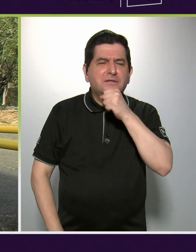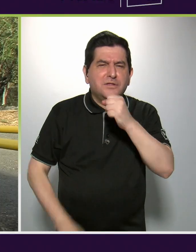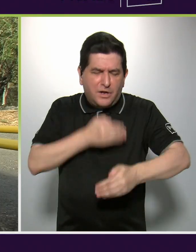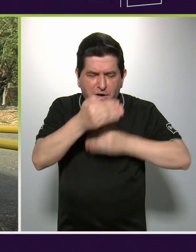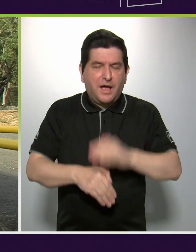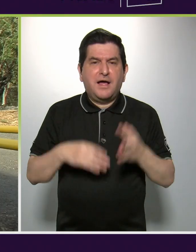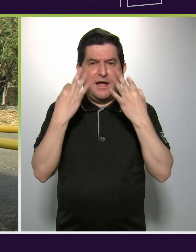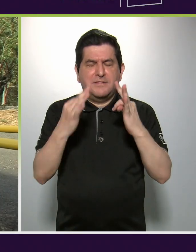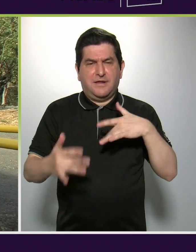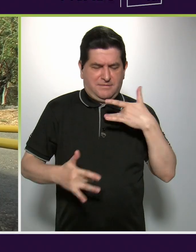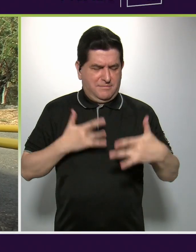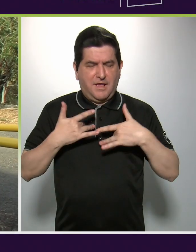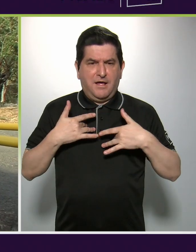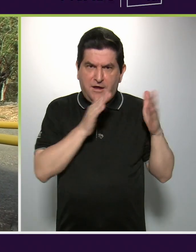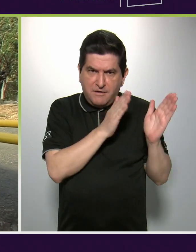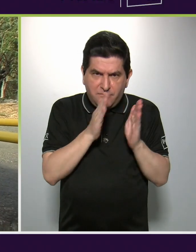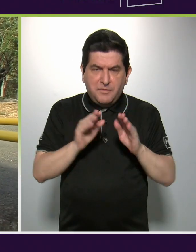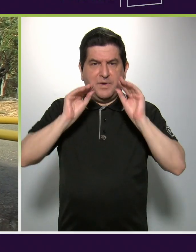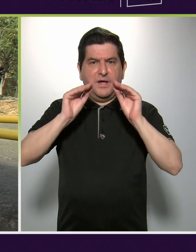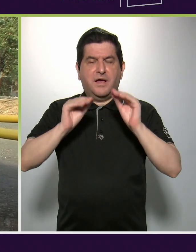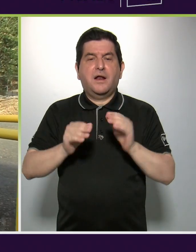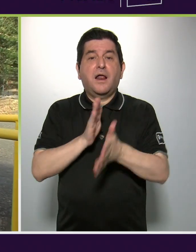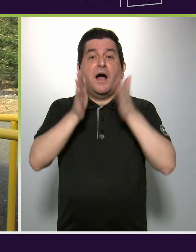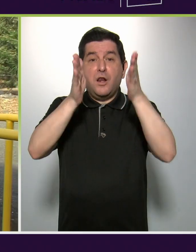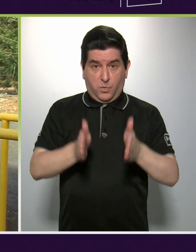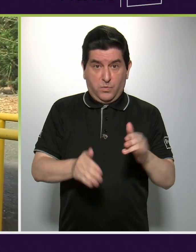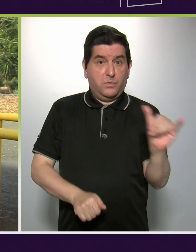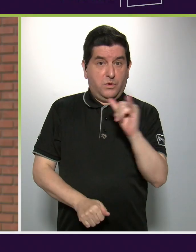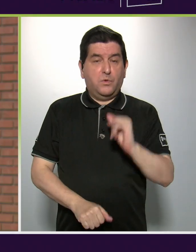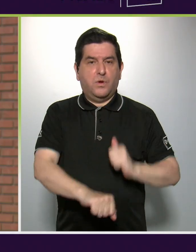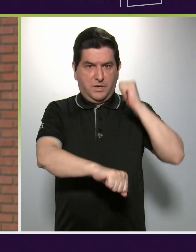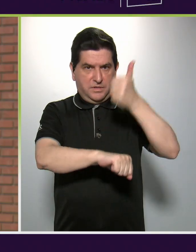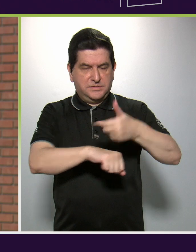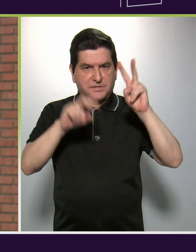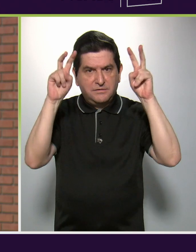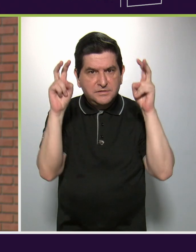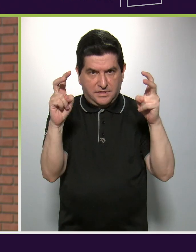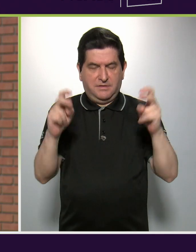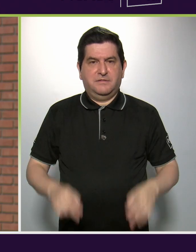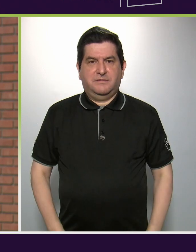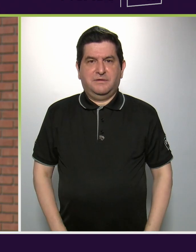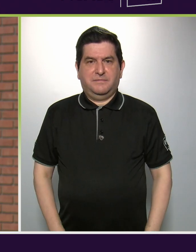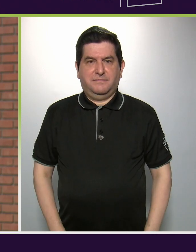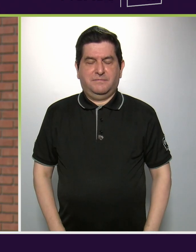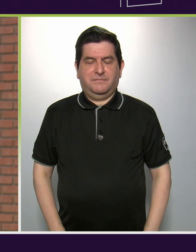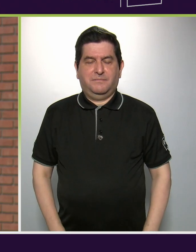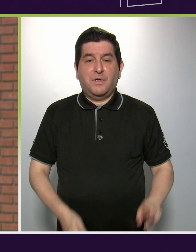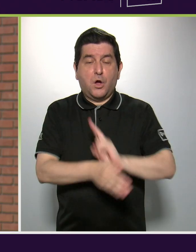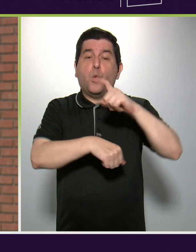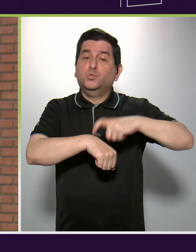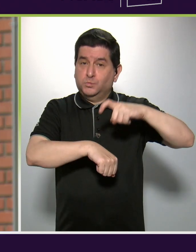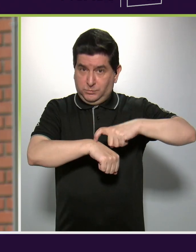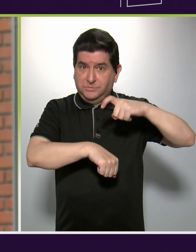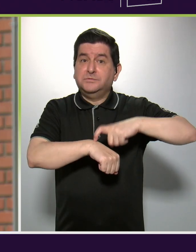para tratar de sensibilizar, de formar, de educar a estos cuidadores y también de posicionar el tema en la discusión. Entonces yo creo que el